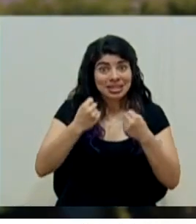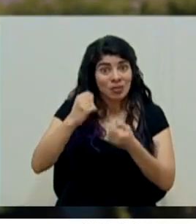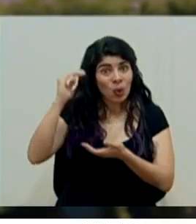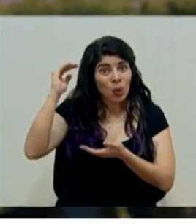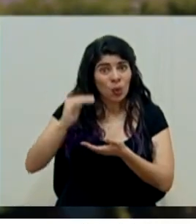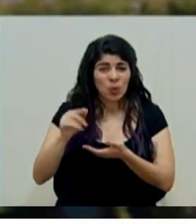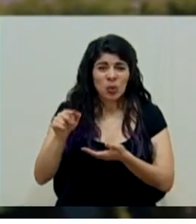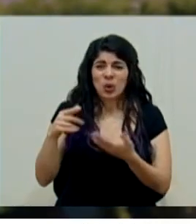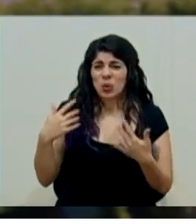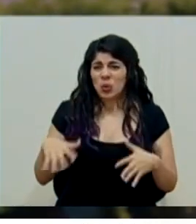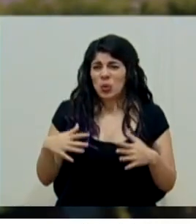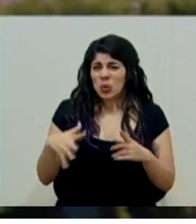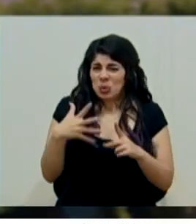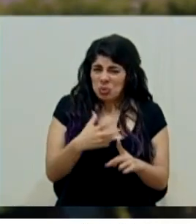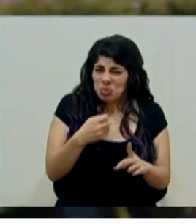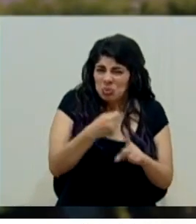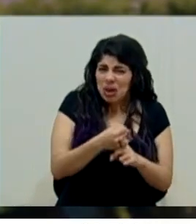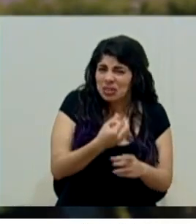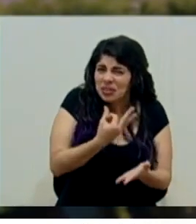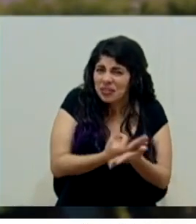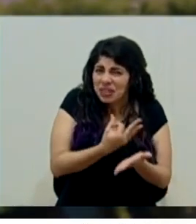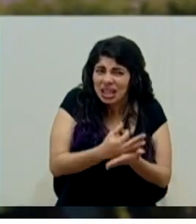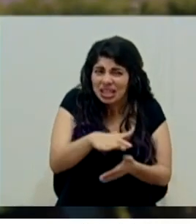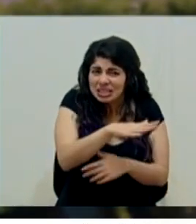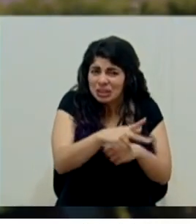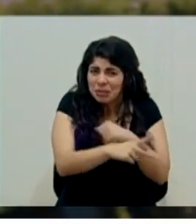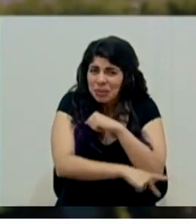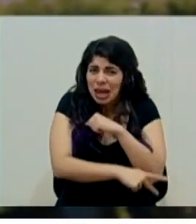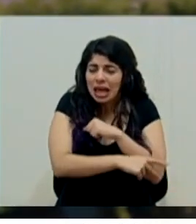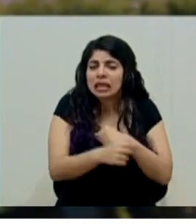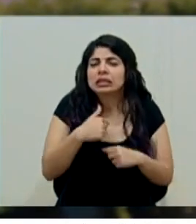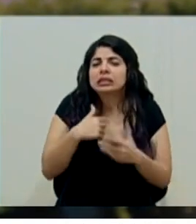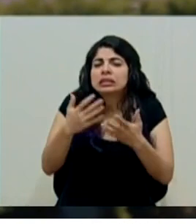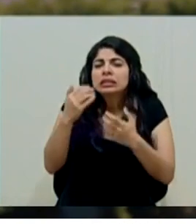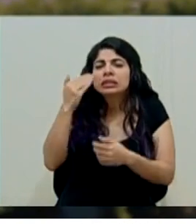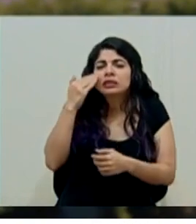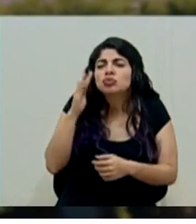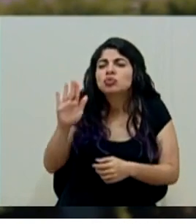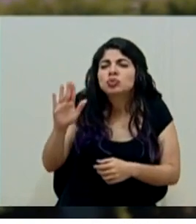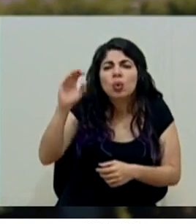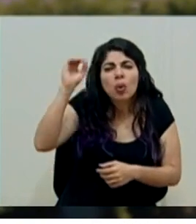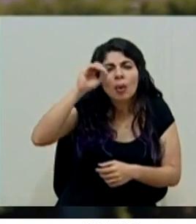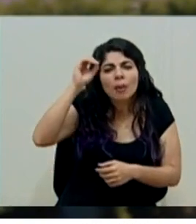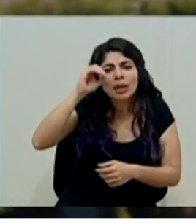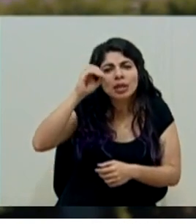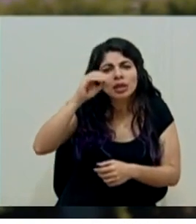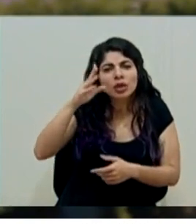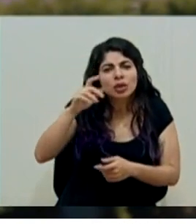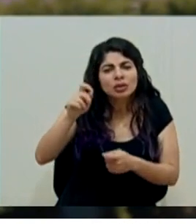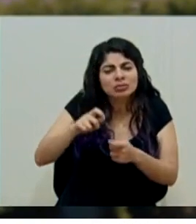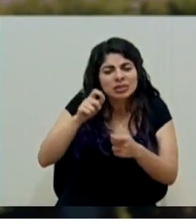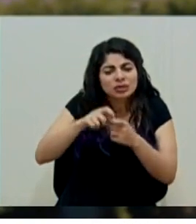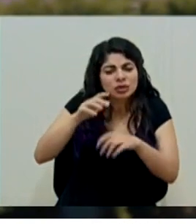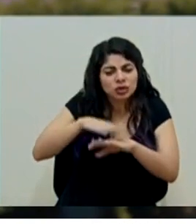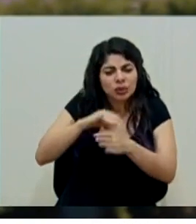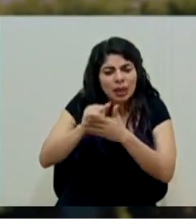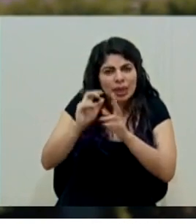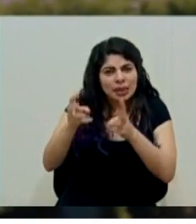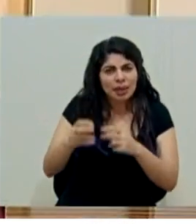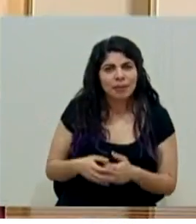sería un golpe severo para las finanzas públicas del país. Me gustaría conocer cuál es su posición específica con respecto a este